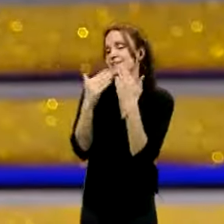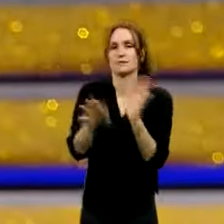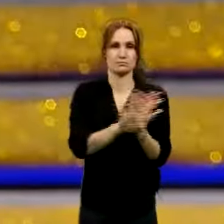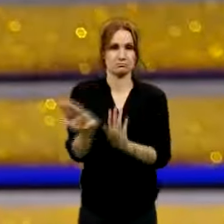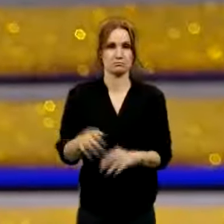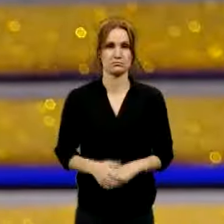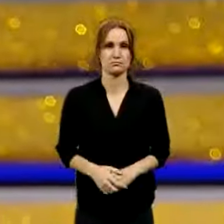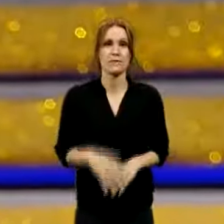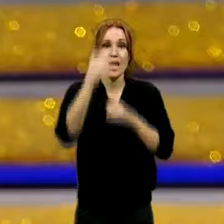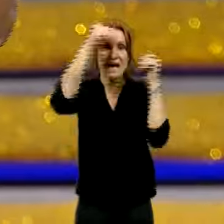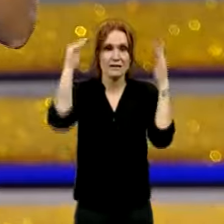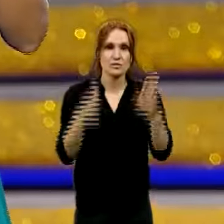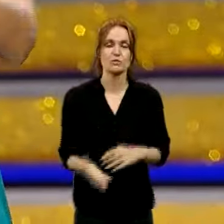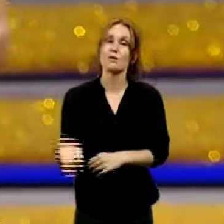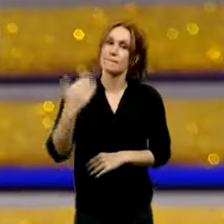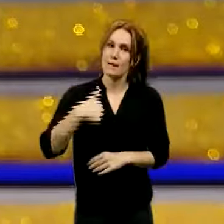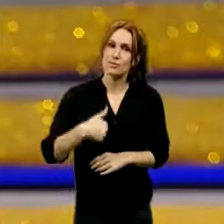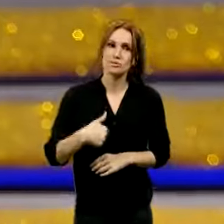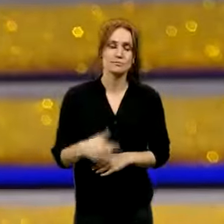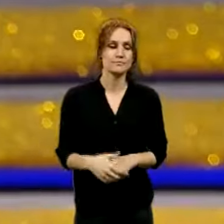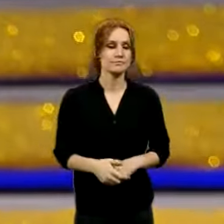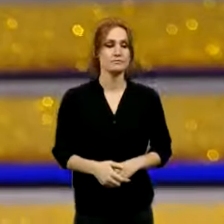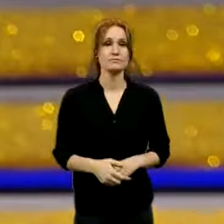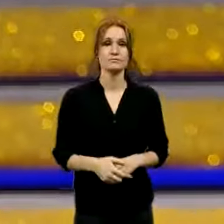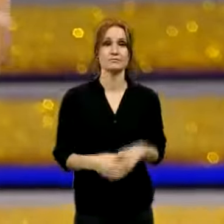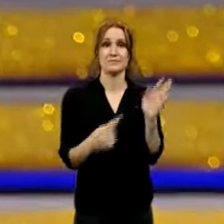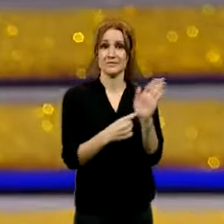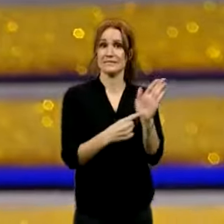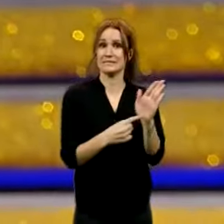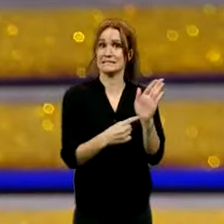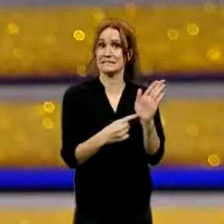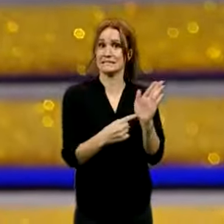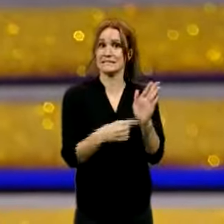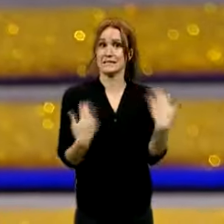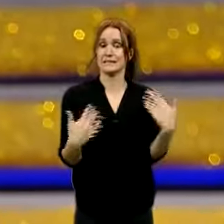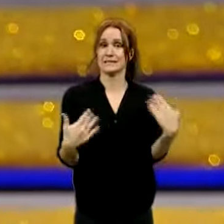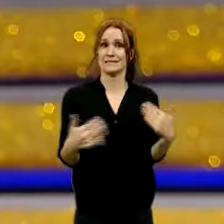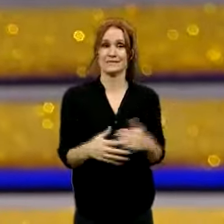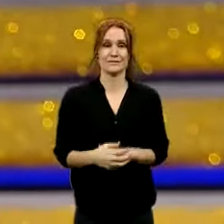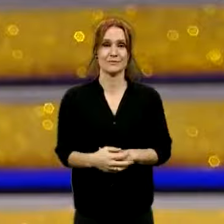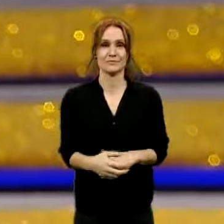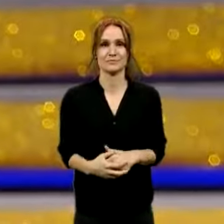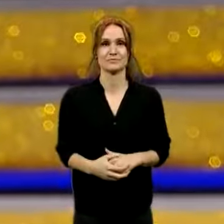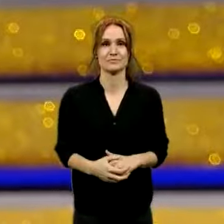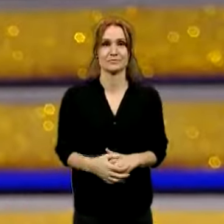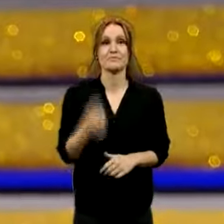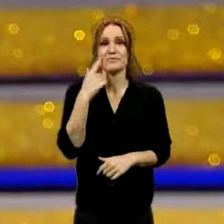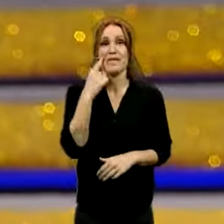Atención. Vamos allá. Aquí tenemos, Cuidado. Aquí tenemos, aquí tenemos el material. Venga, tapa un